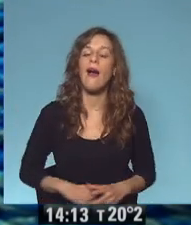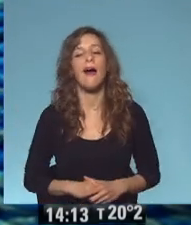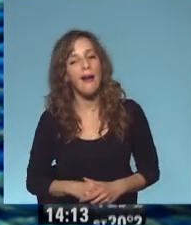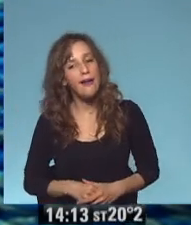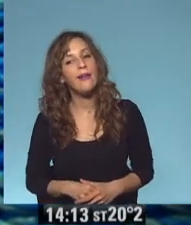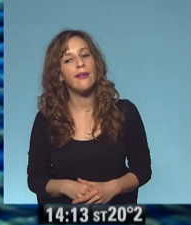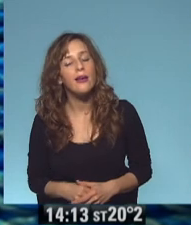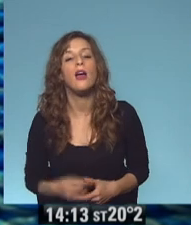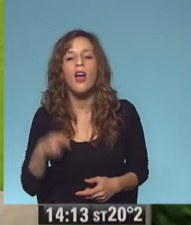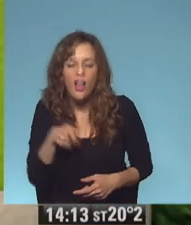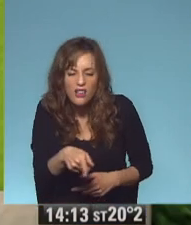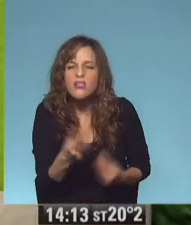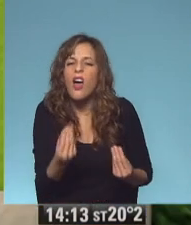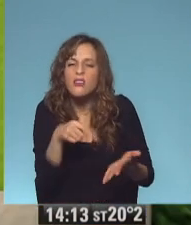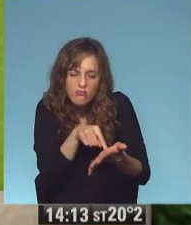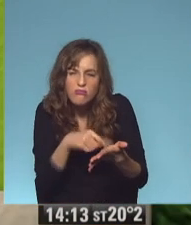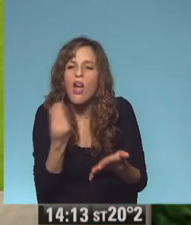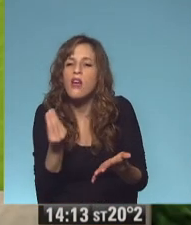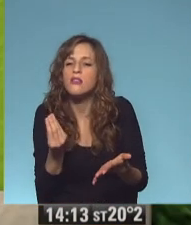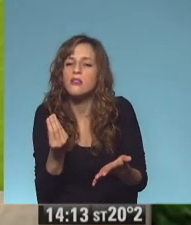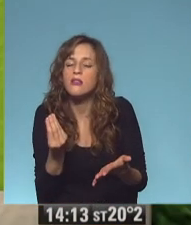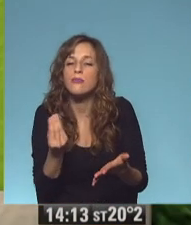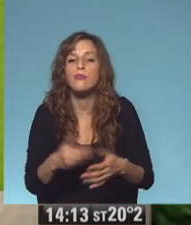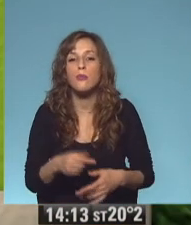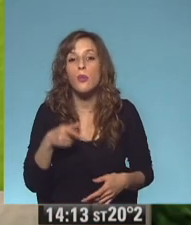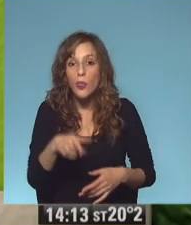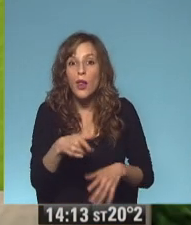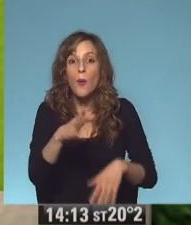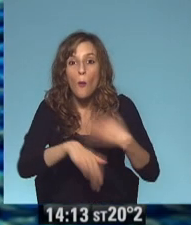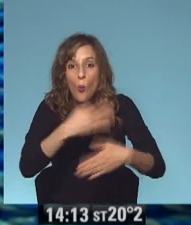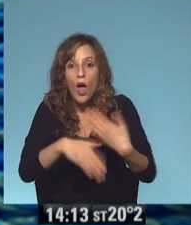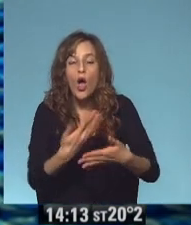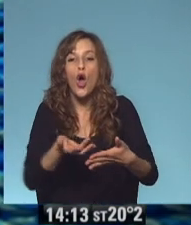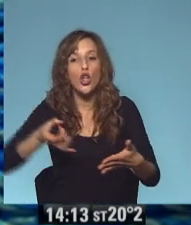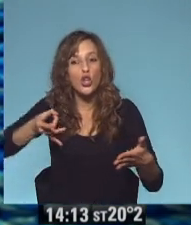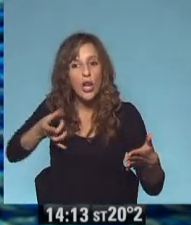¡Ah! ¿Y esto qué es? ¡El tren fantasma!